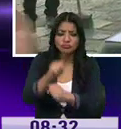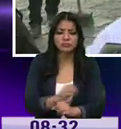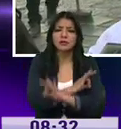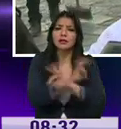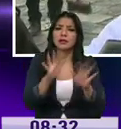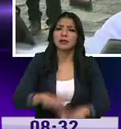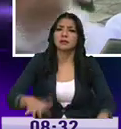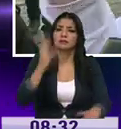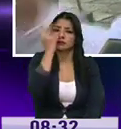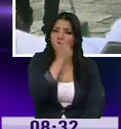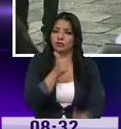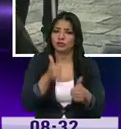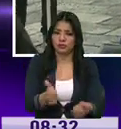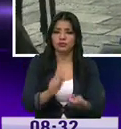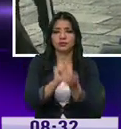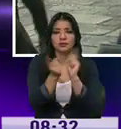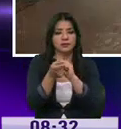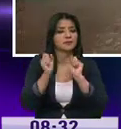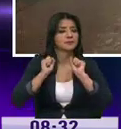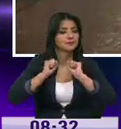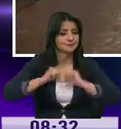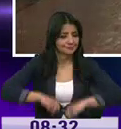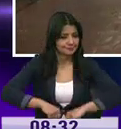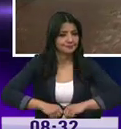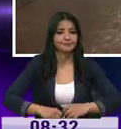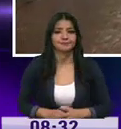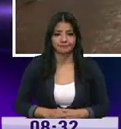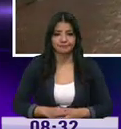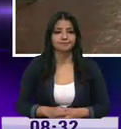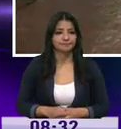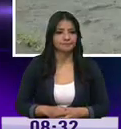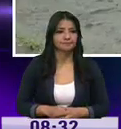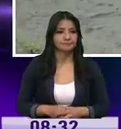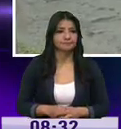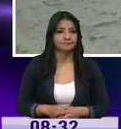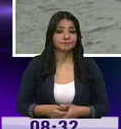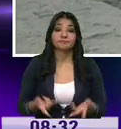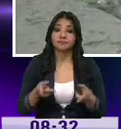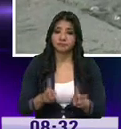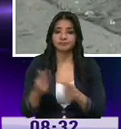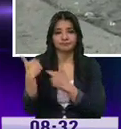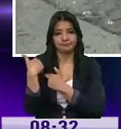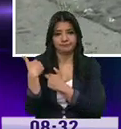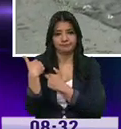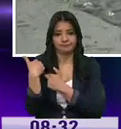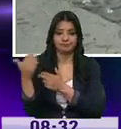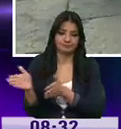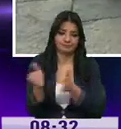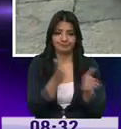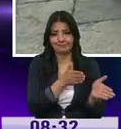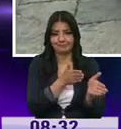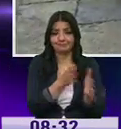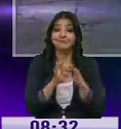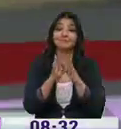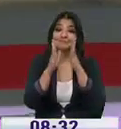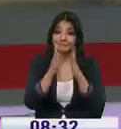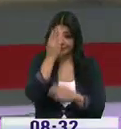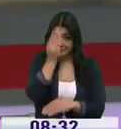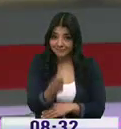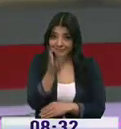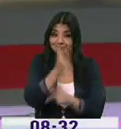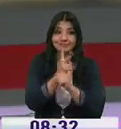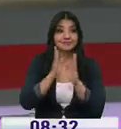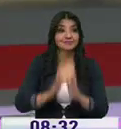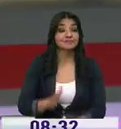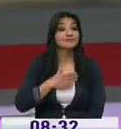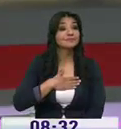que la ciudad tenga mejores luces y mejores días. También está en nuestras manos. Mahania, querida, buenos días. ¿Cómo